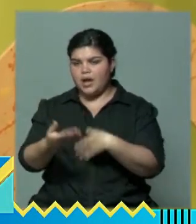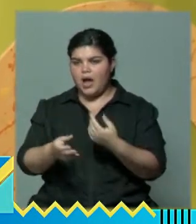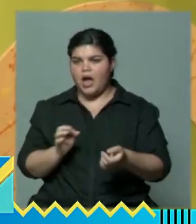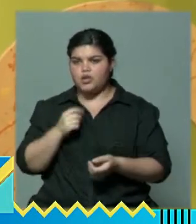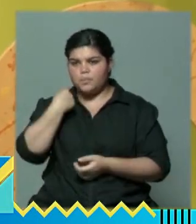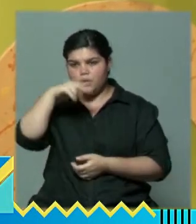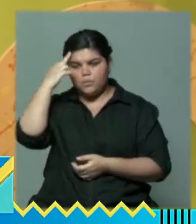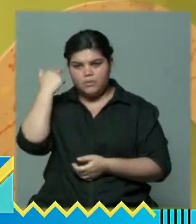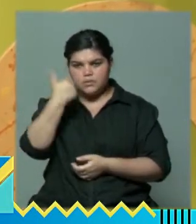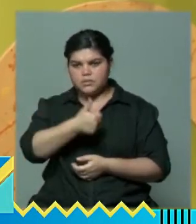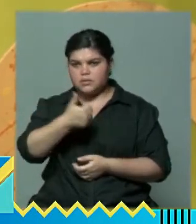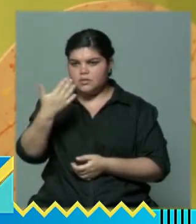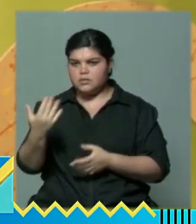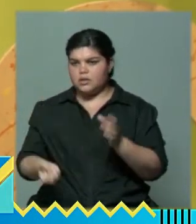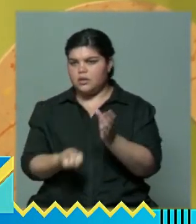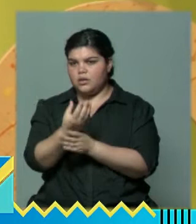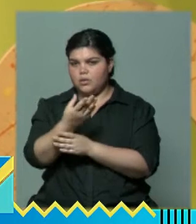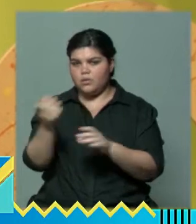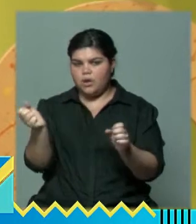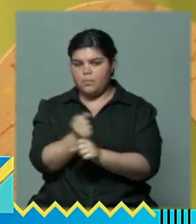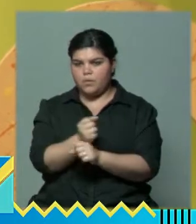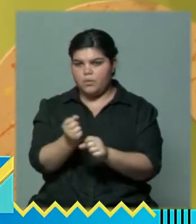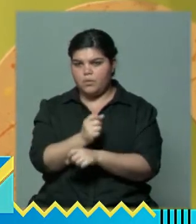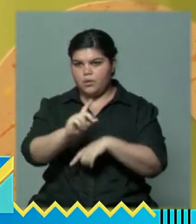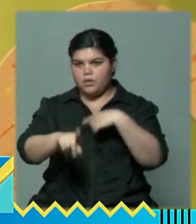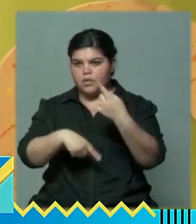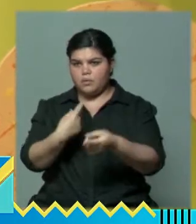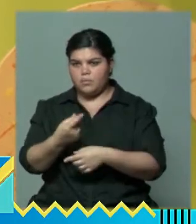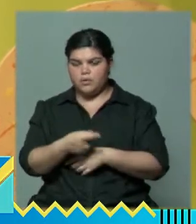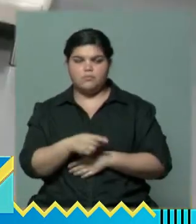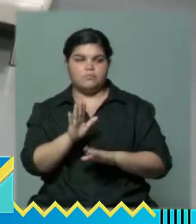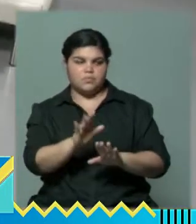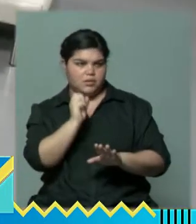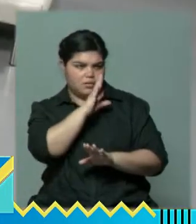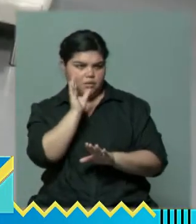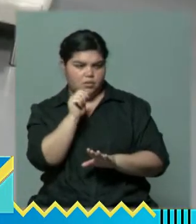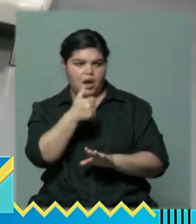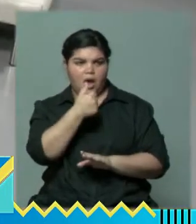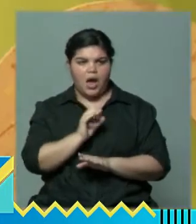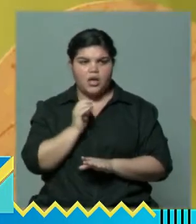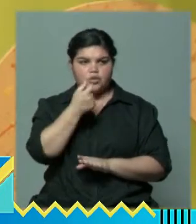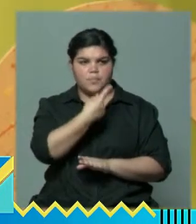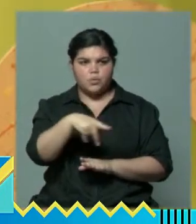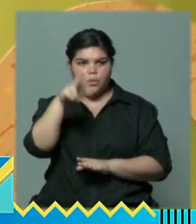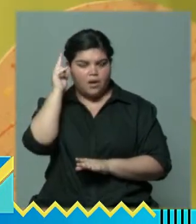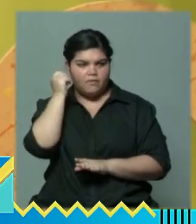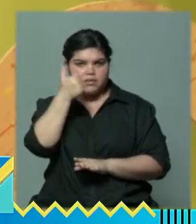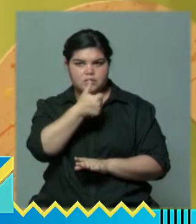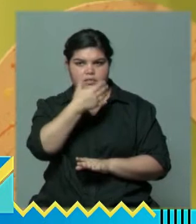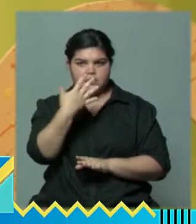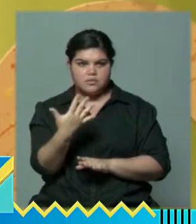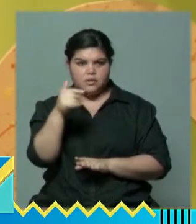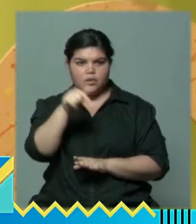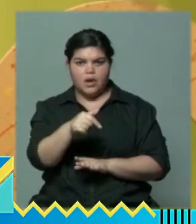en el 66, para aclararlo y dejarlo en claro. Y déjame aclarar una cosa. En el año 65 él dice que había democracia, pero el principal partido del país estaba